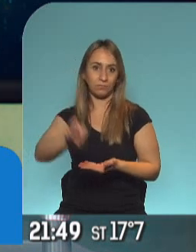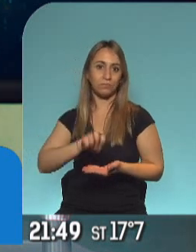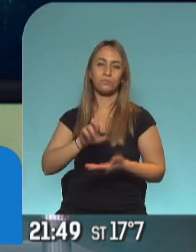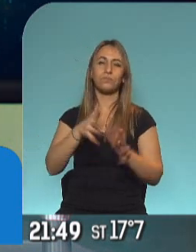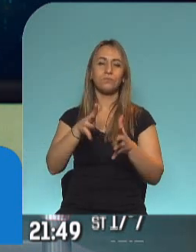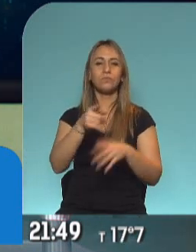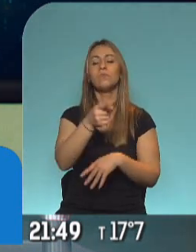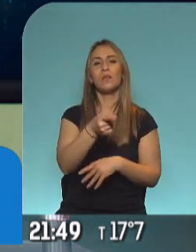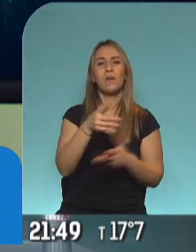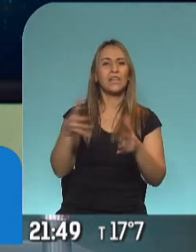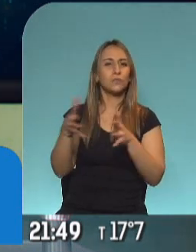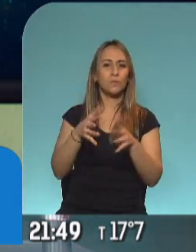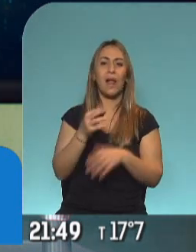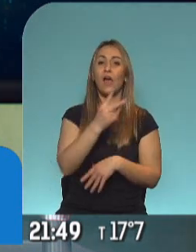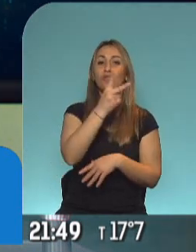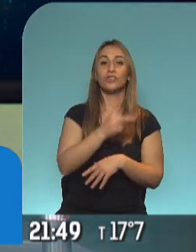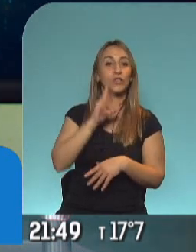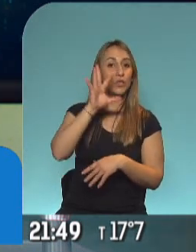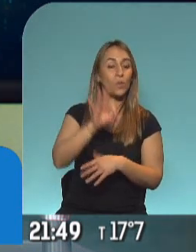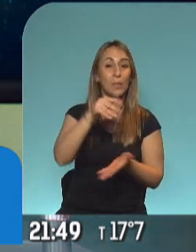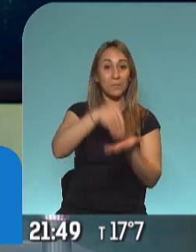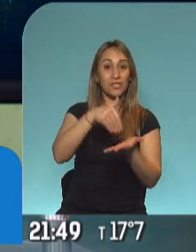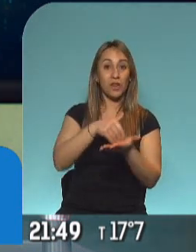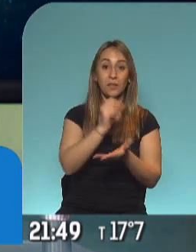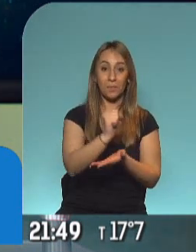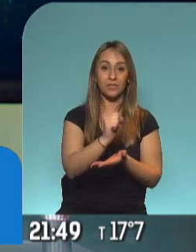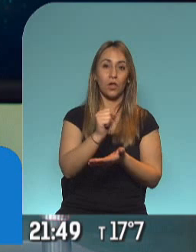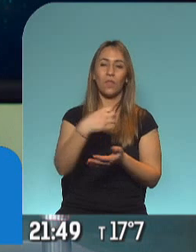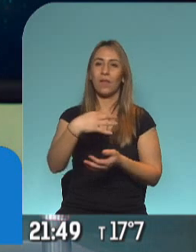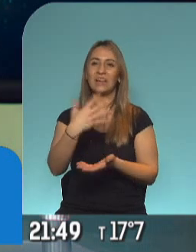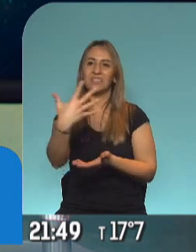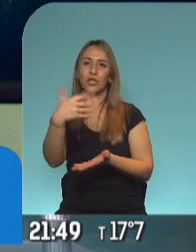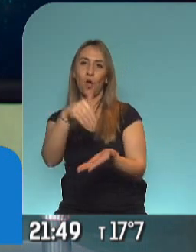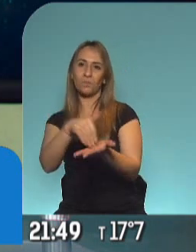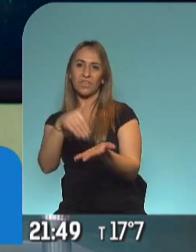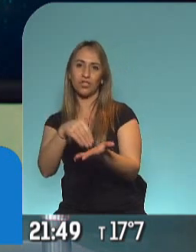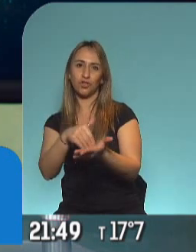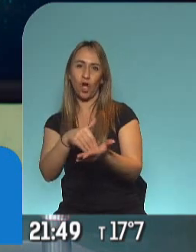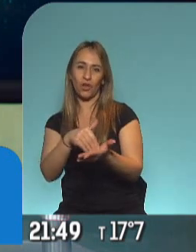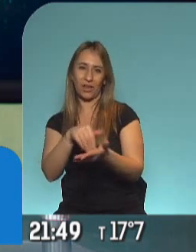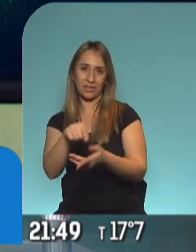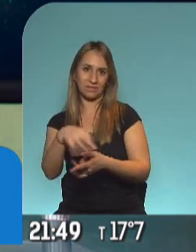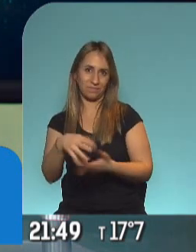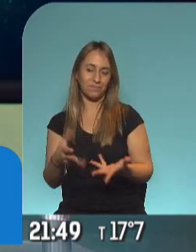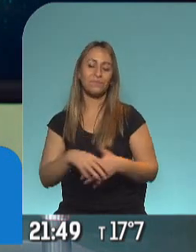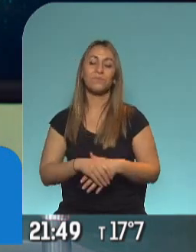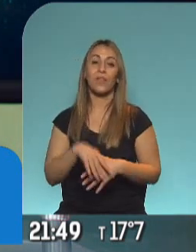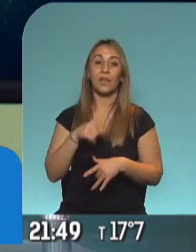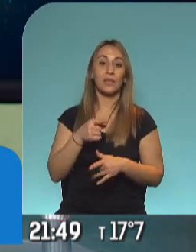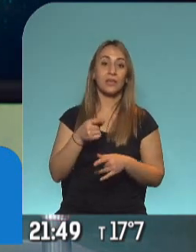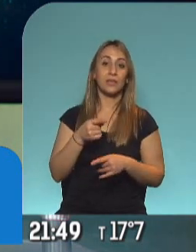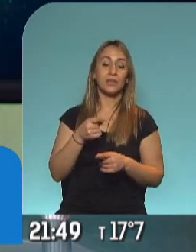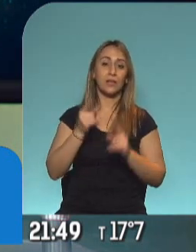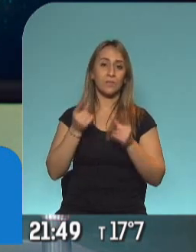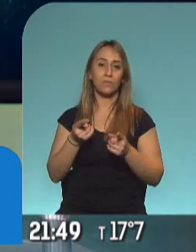número para aquella fortuna de 250 millones de pesos, 5 millones serían esa tasa. Y está considerado los